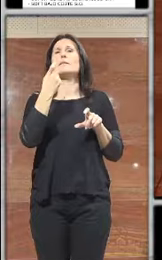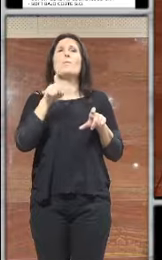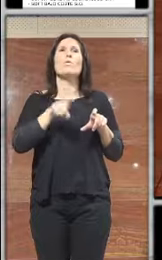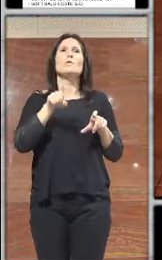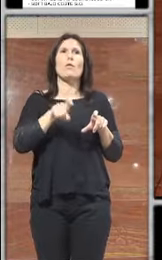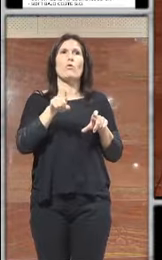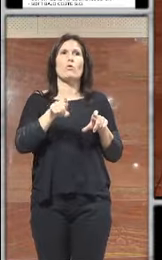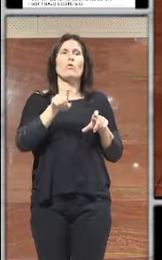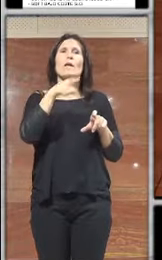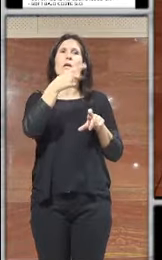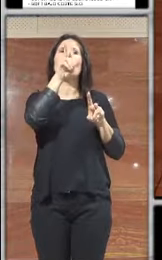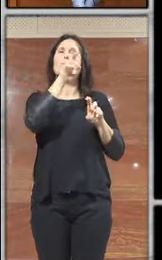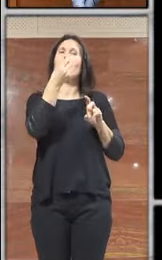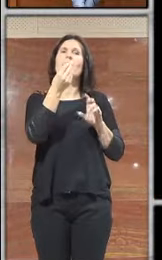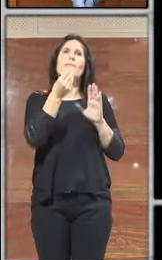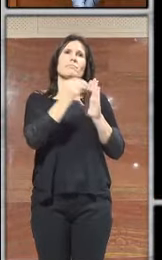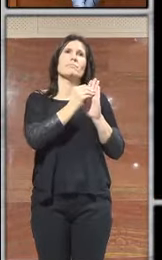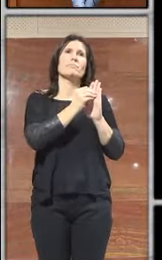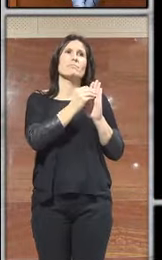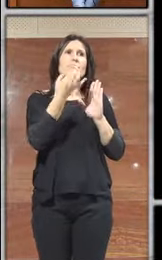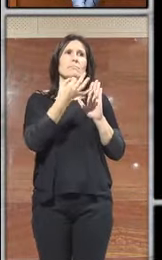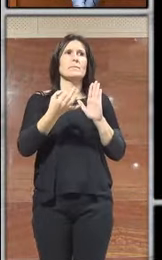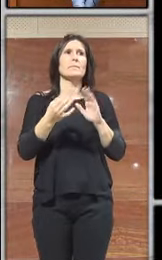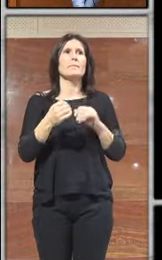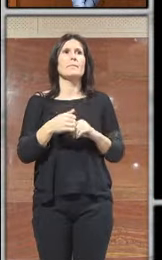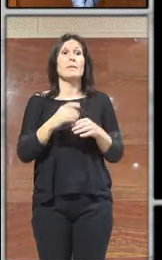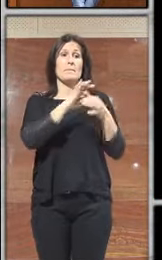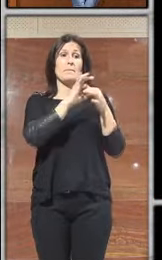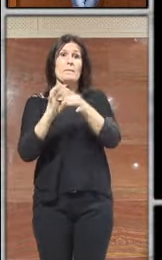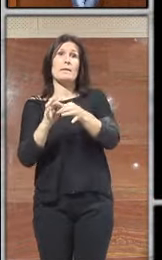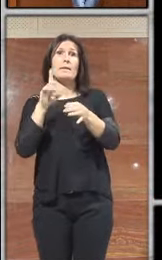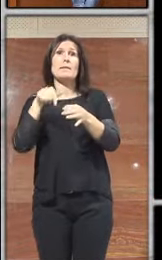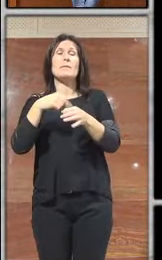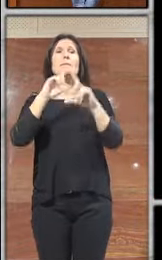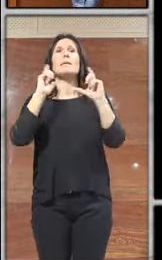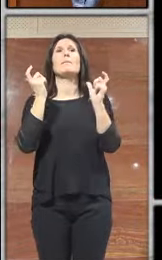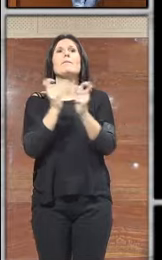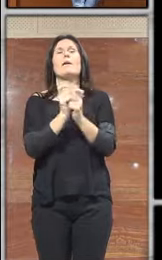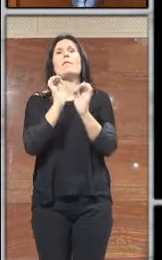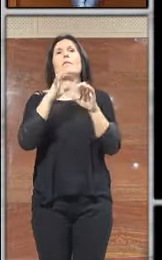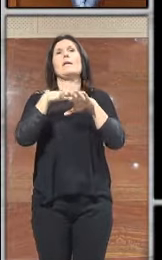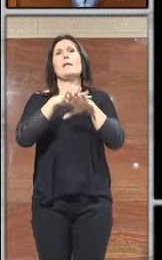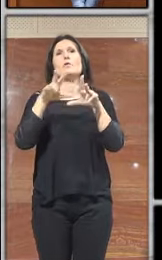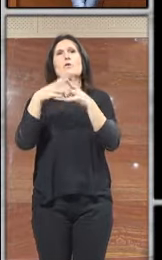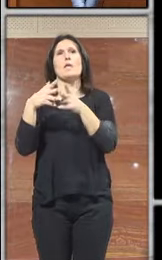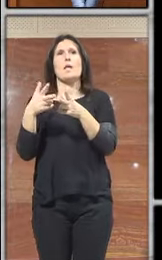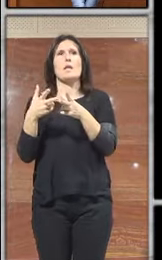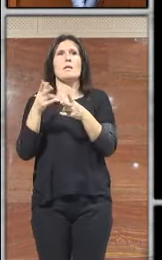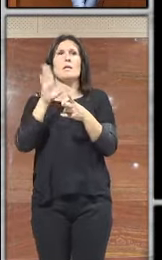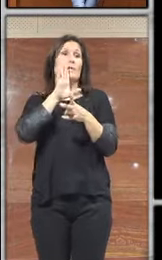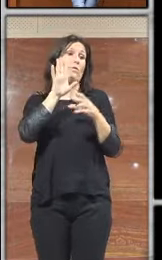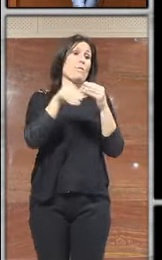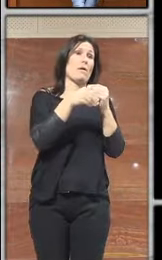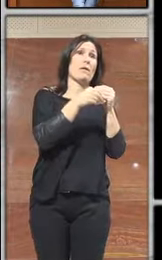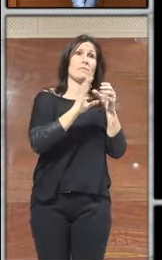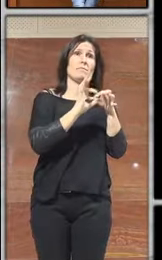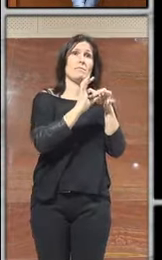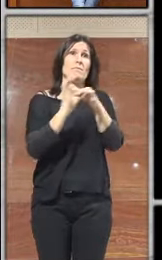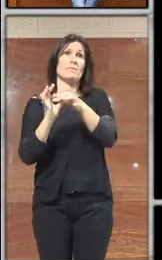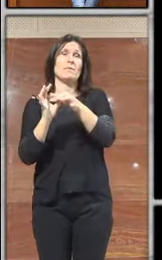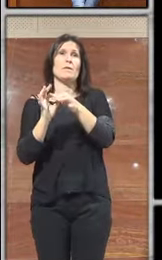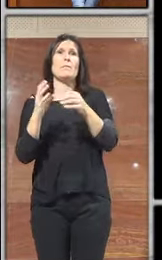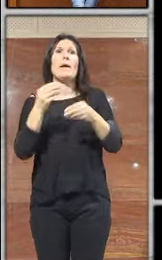también que habría que mirar. En la misma línea, un simplificador de redes sociales que probablemente es complementario a lo anterior porque para